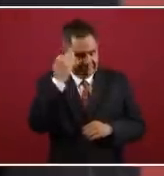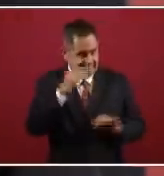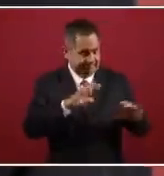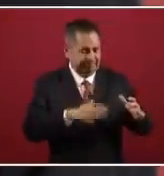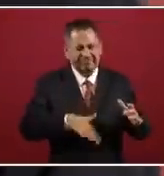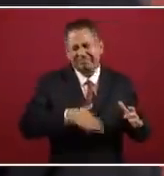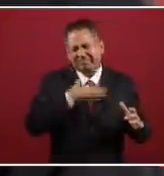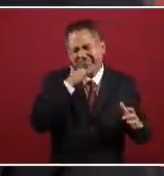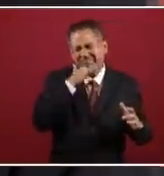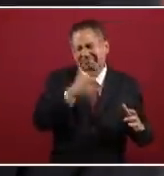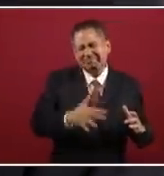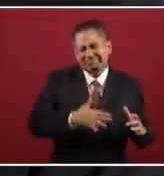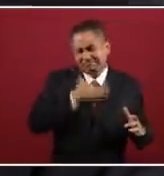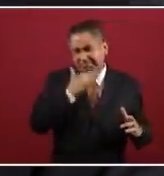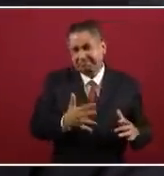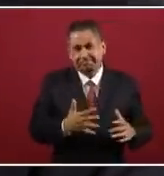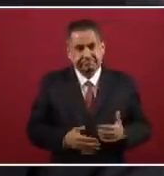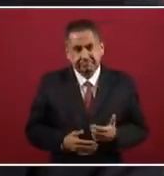Estamos hablando